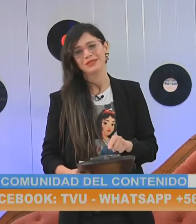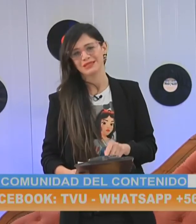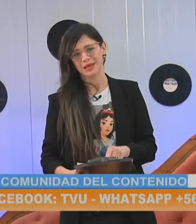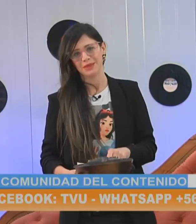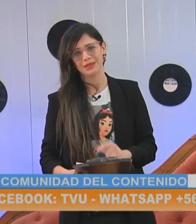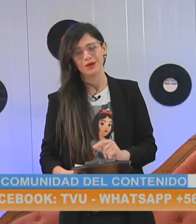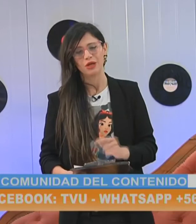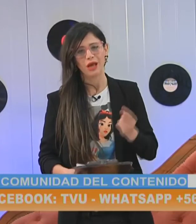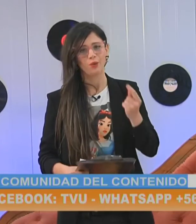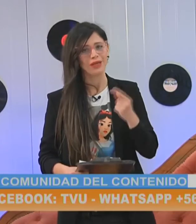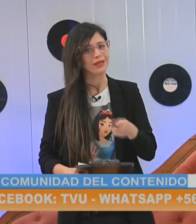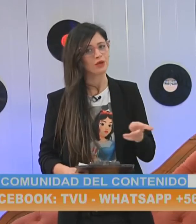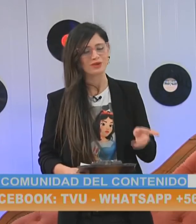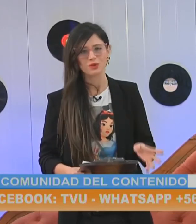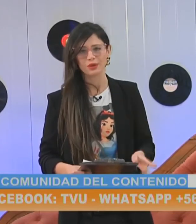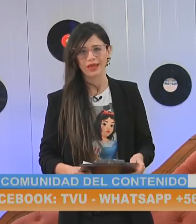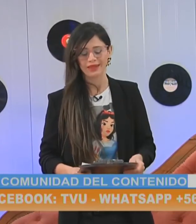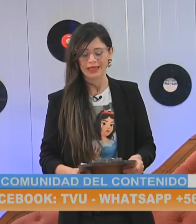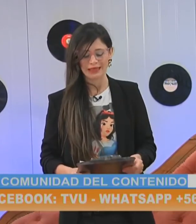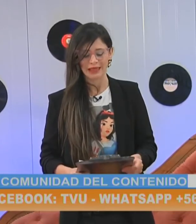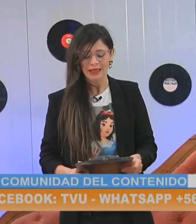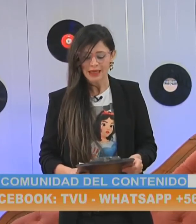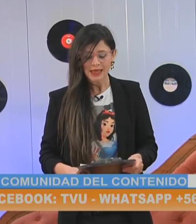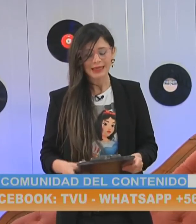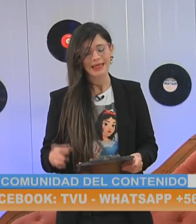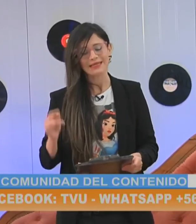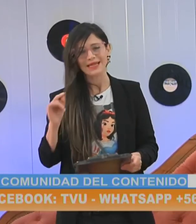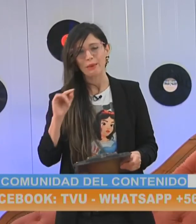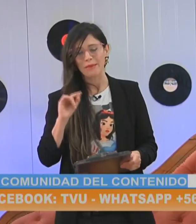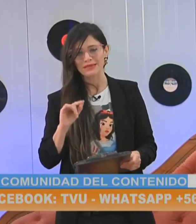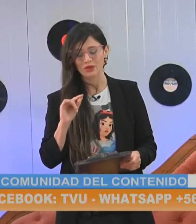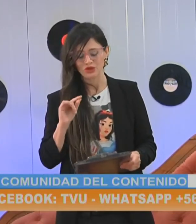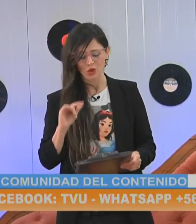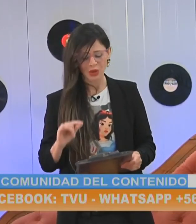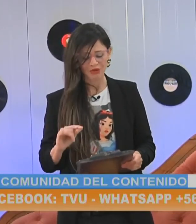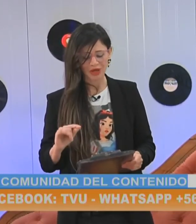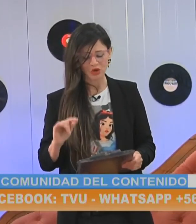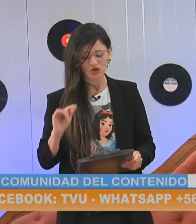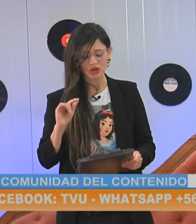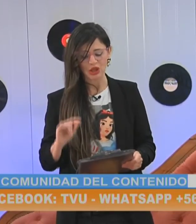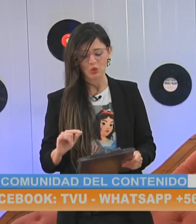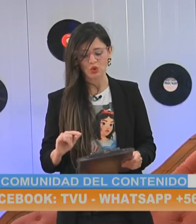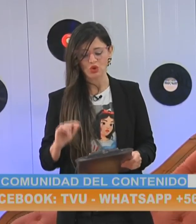nuestro WhatsApp destinado a que hagan cualquier consulta directa. Y este es el